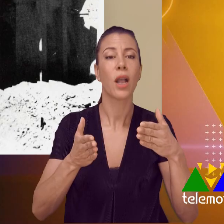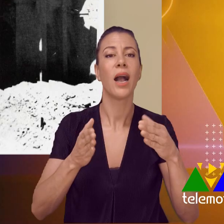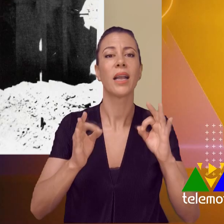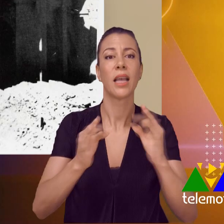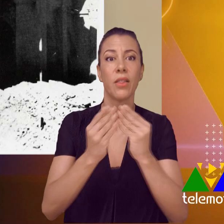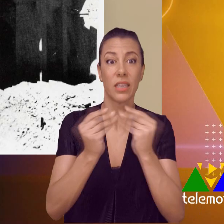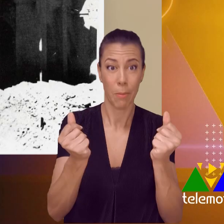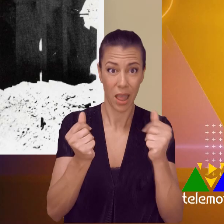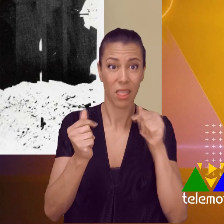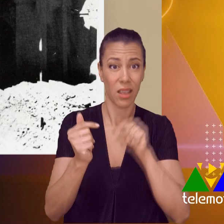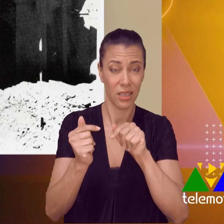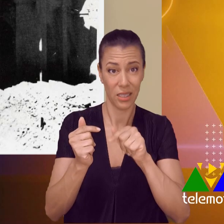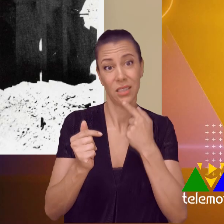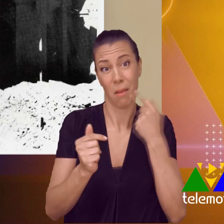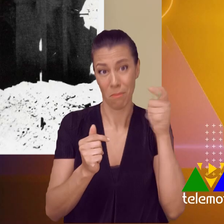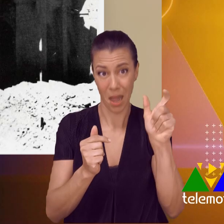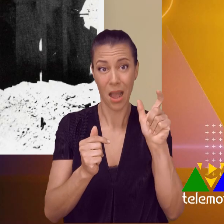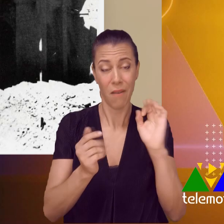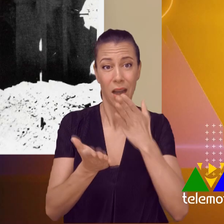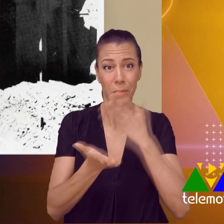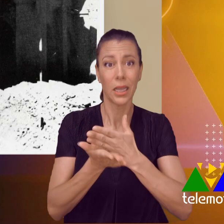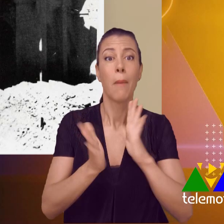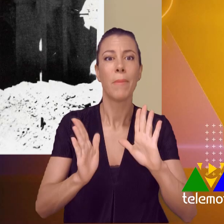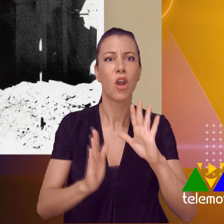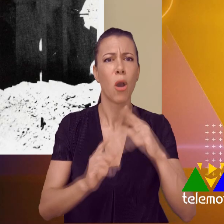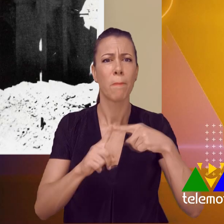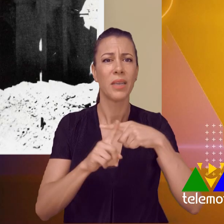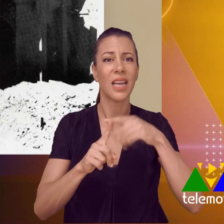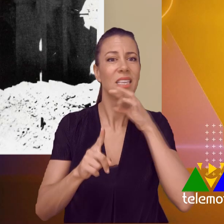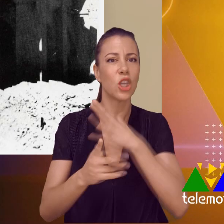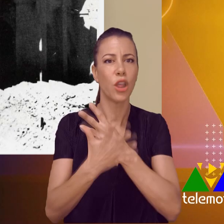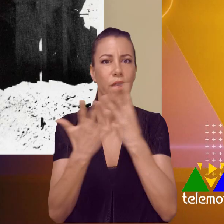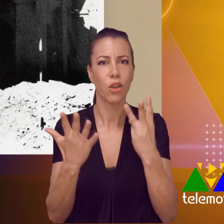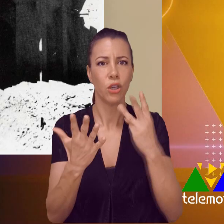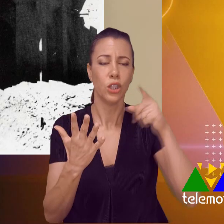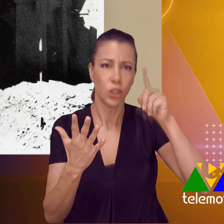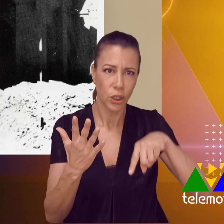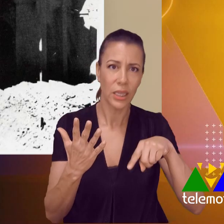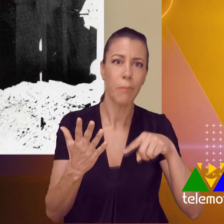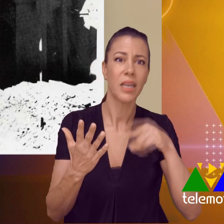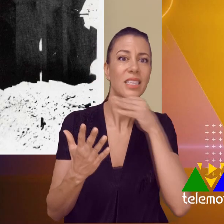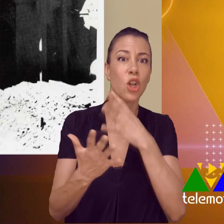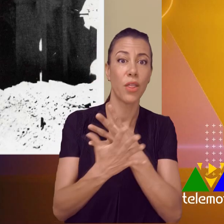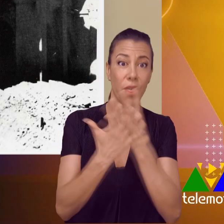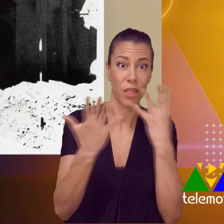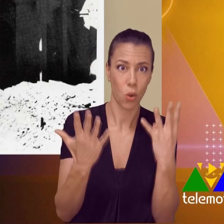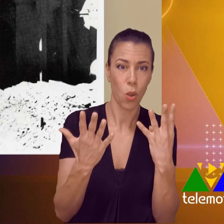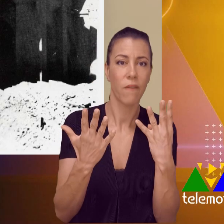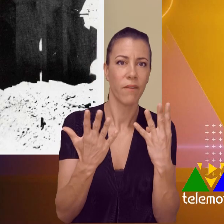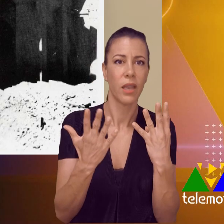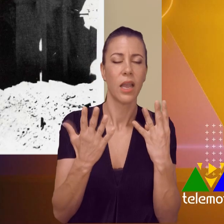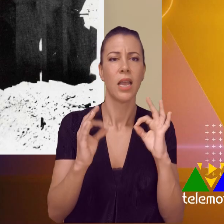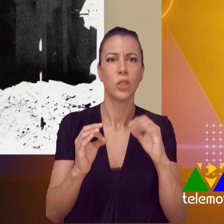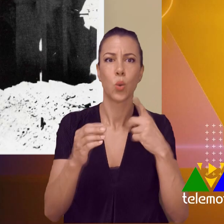de la colegiata, pero sí que durante la mitad del siglo XVIII y parte del siglo XIX fue